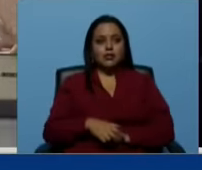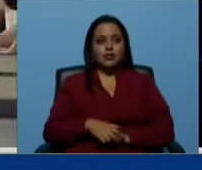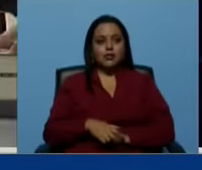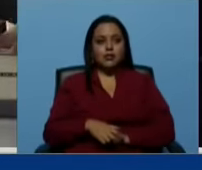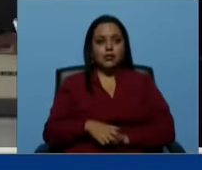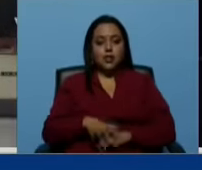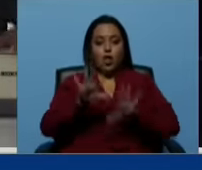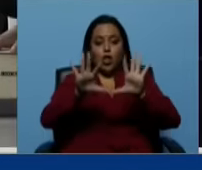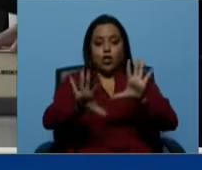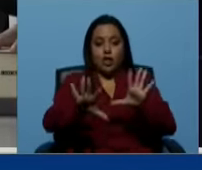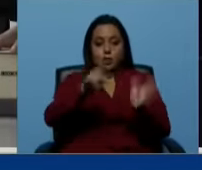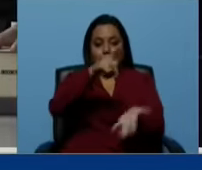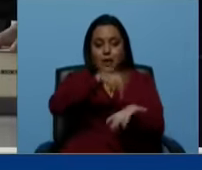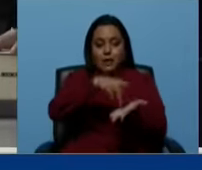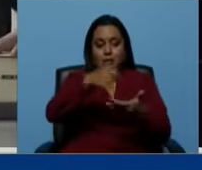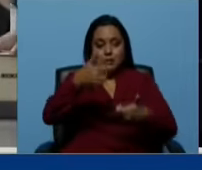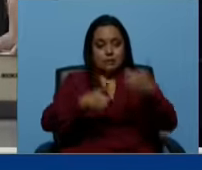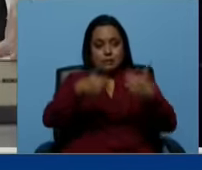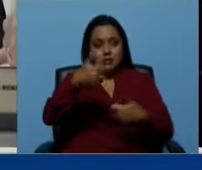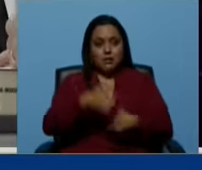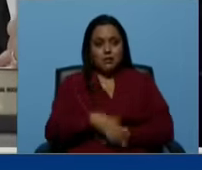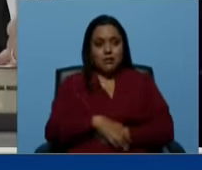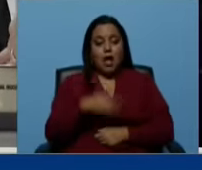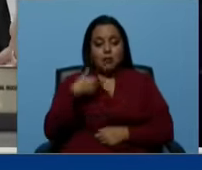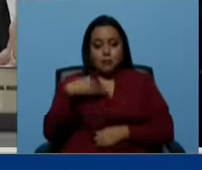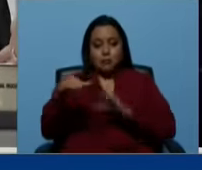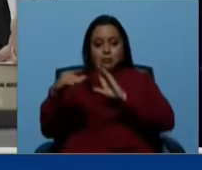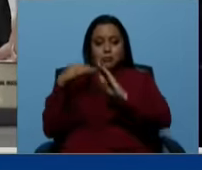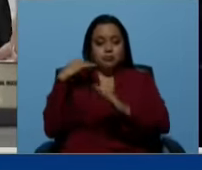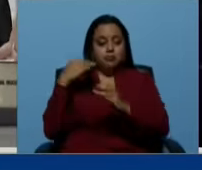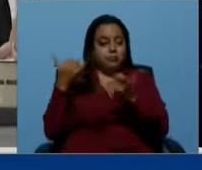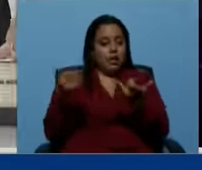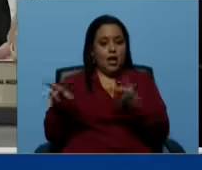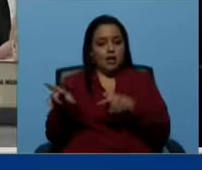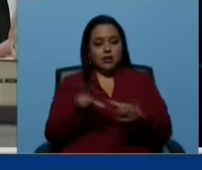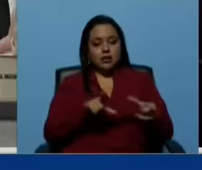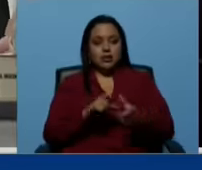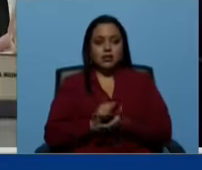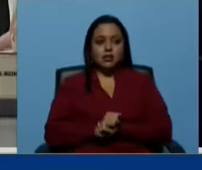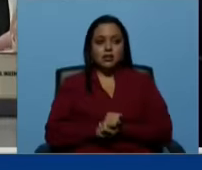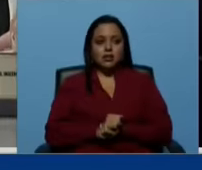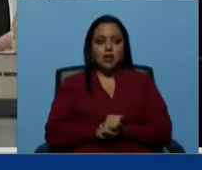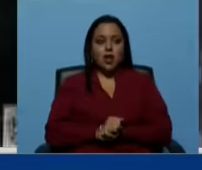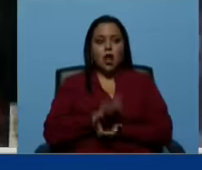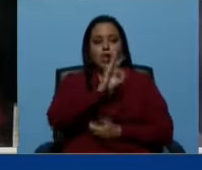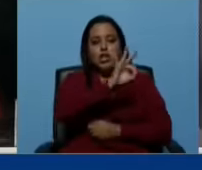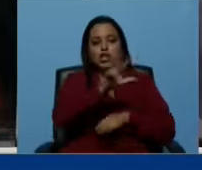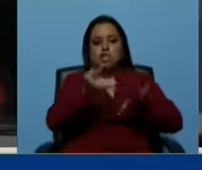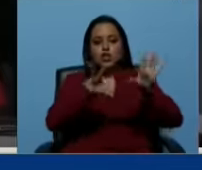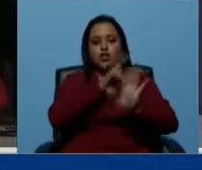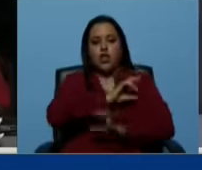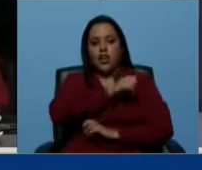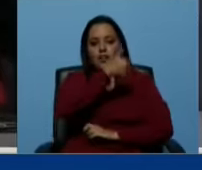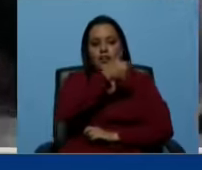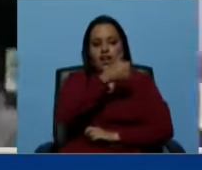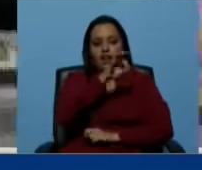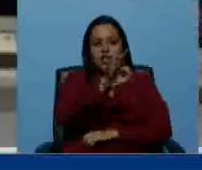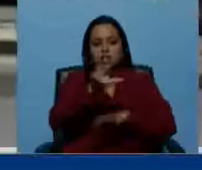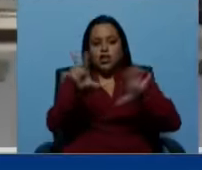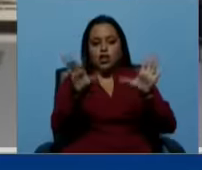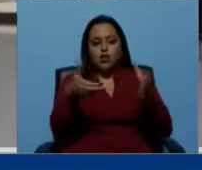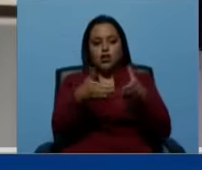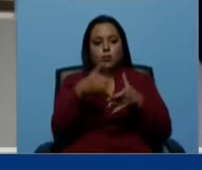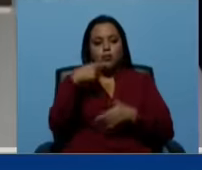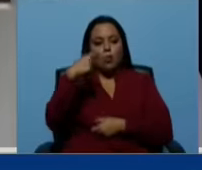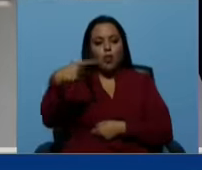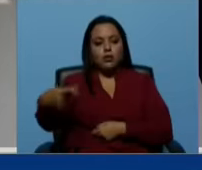los 10 candidatos. A mí me llegó la citación judicial. Y los 38 jefes de los 38 partidos que